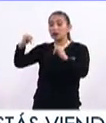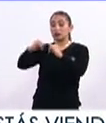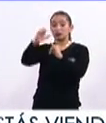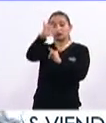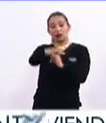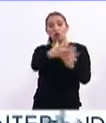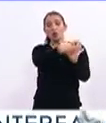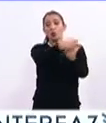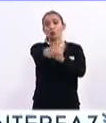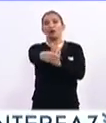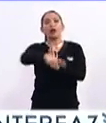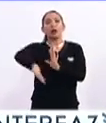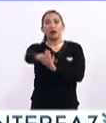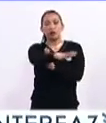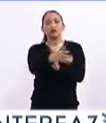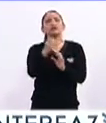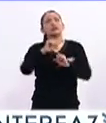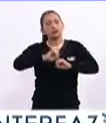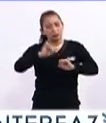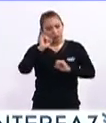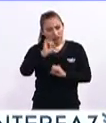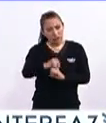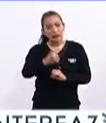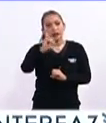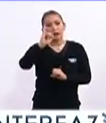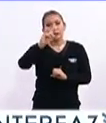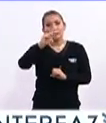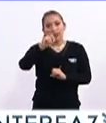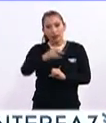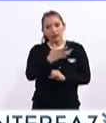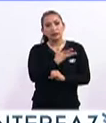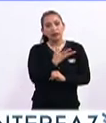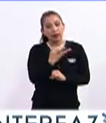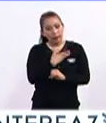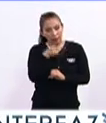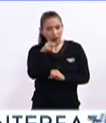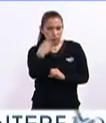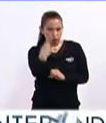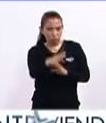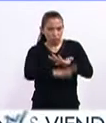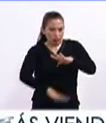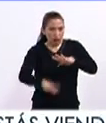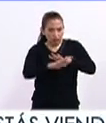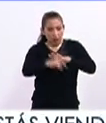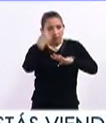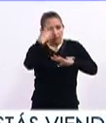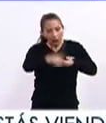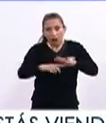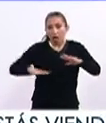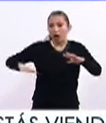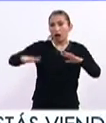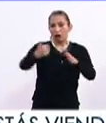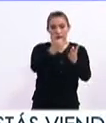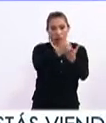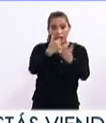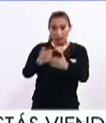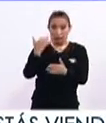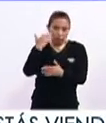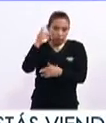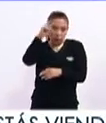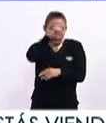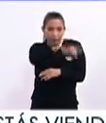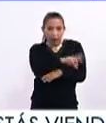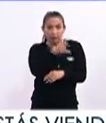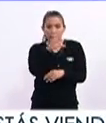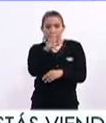que ciertamente nace para generar y para fortalecer la soberanía nacional en tiempos difíciles, en